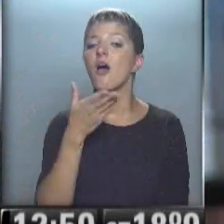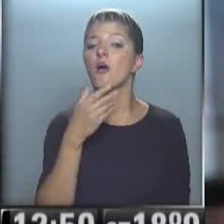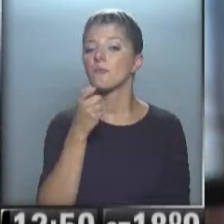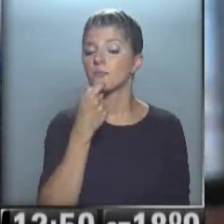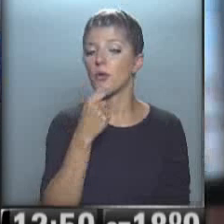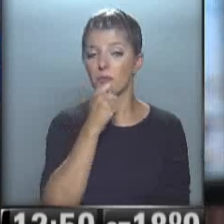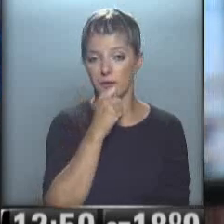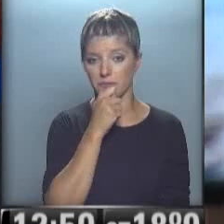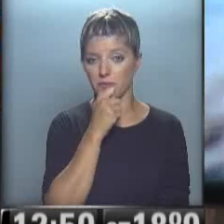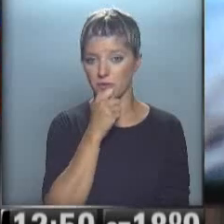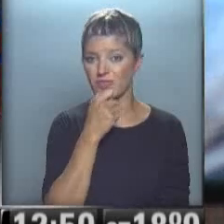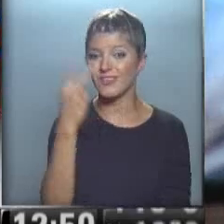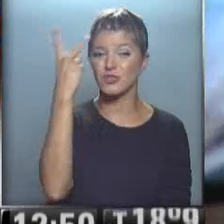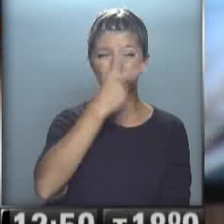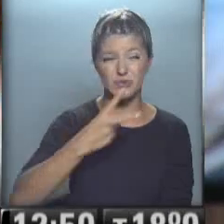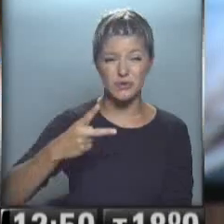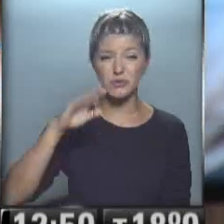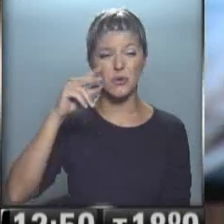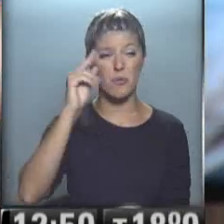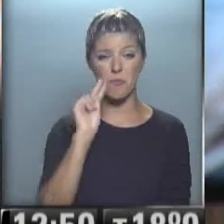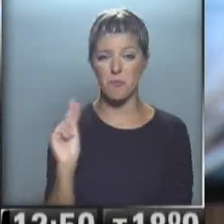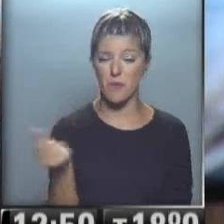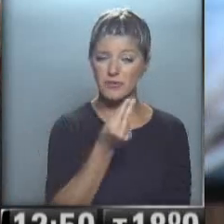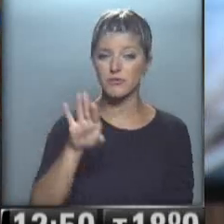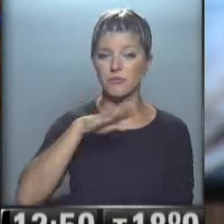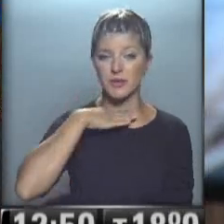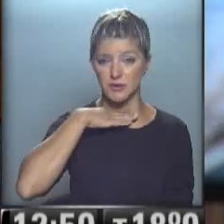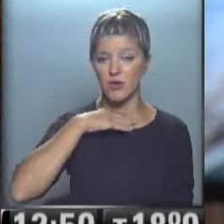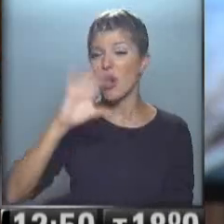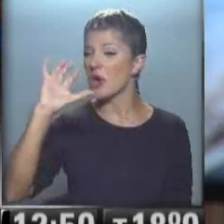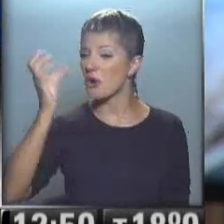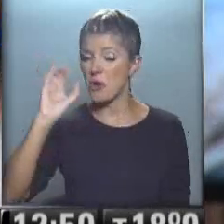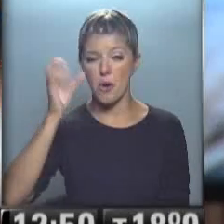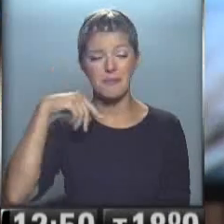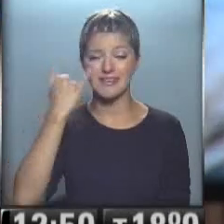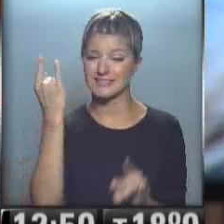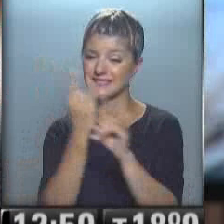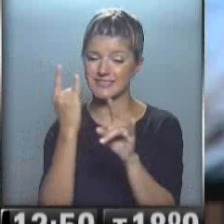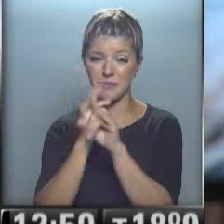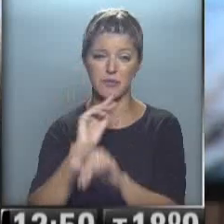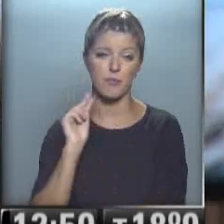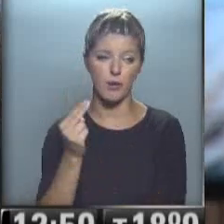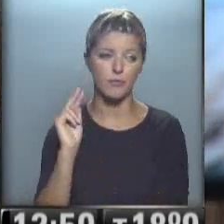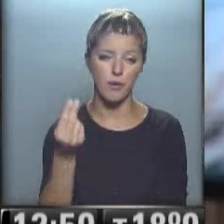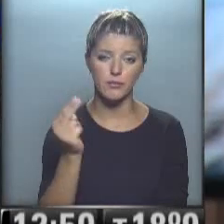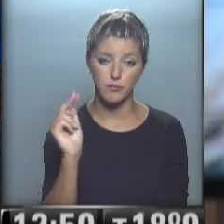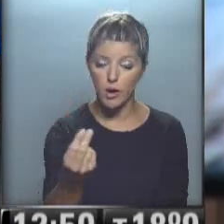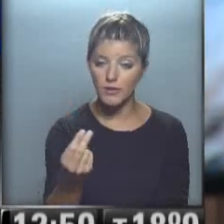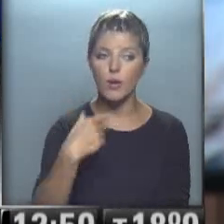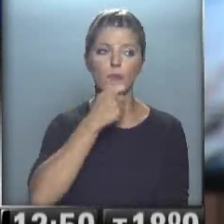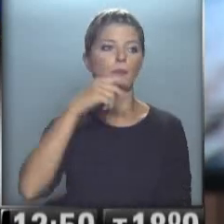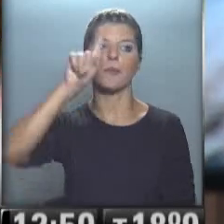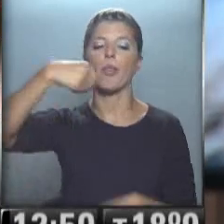acaba de haber 200 muertos en México en Colombia permanentemente hay bueno no solo marchas es